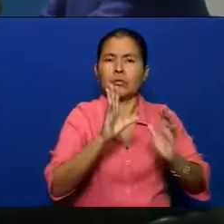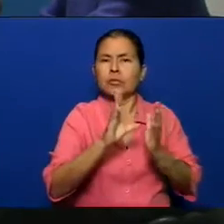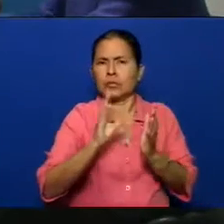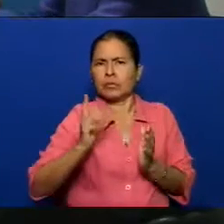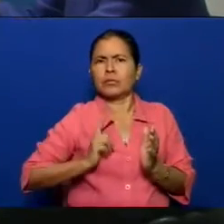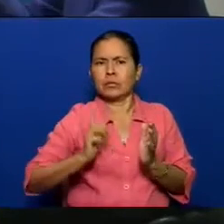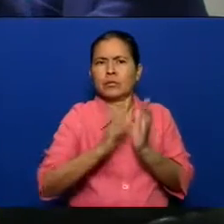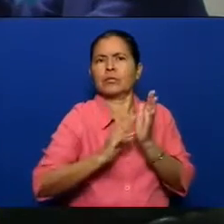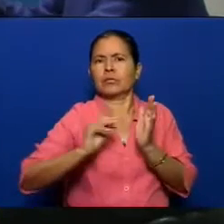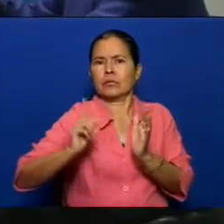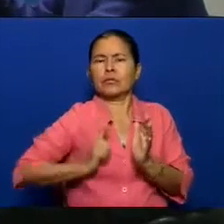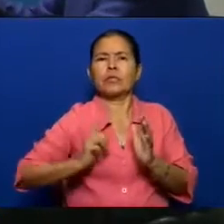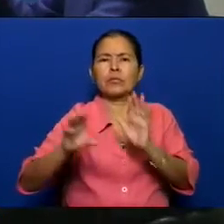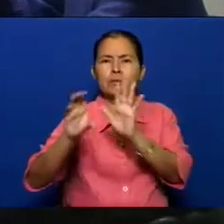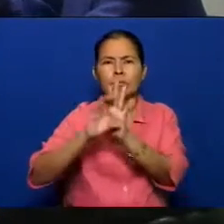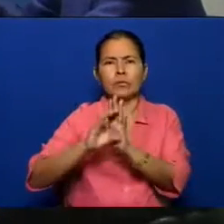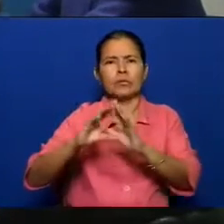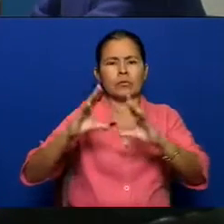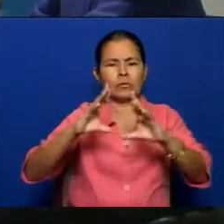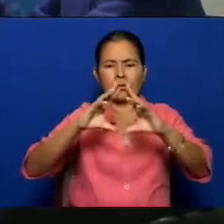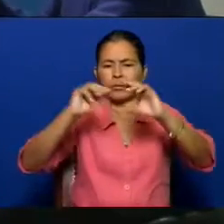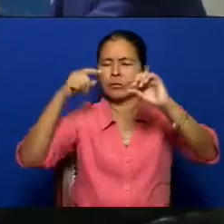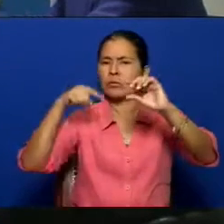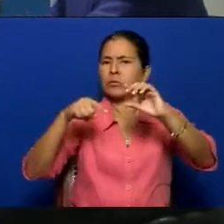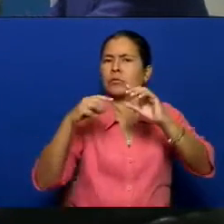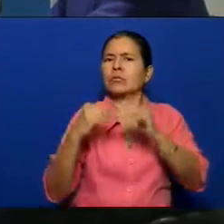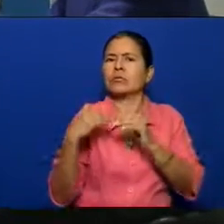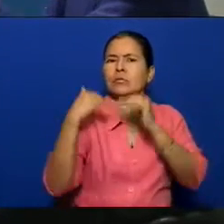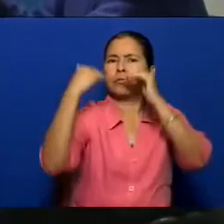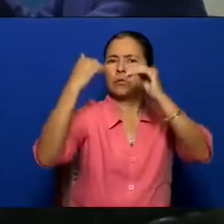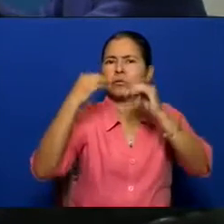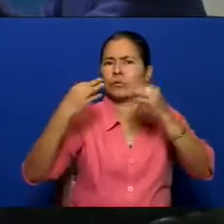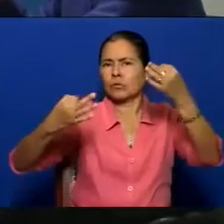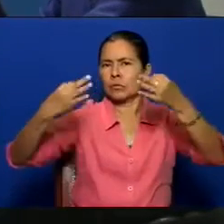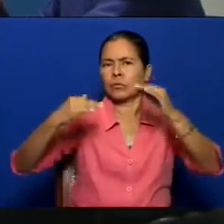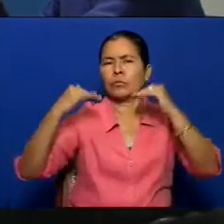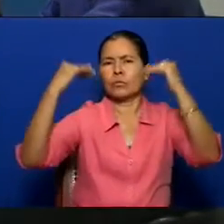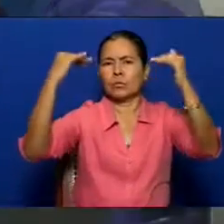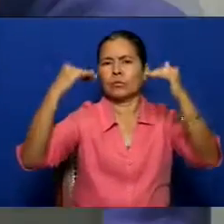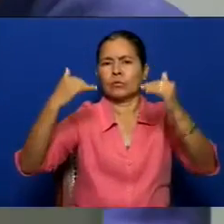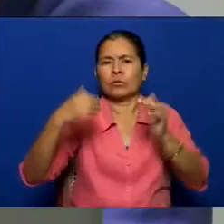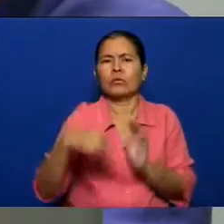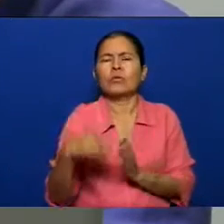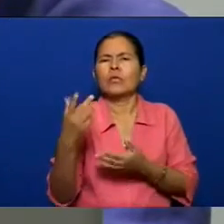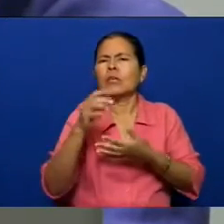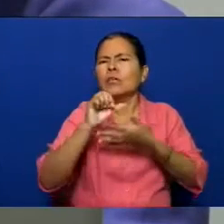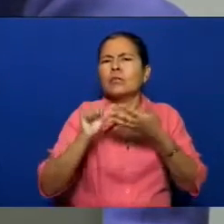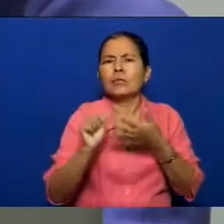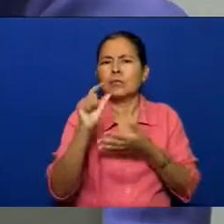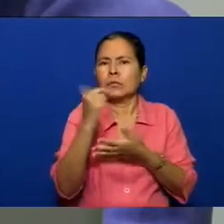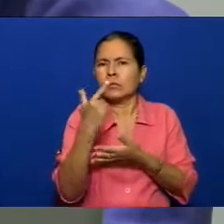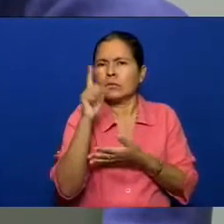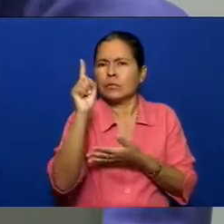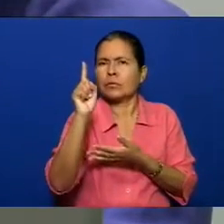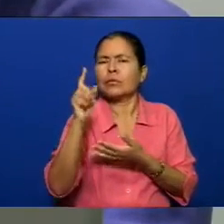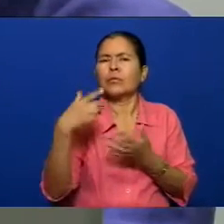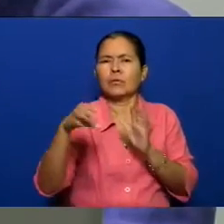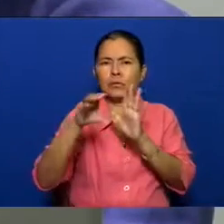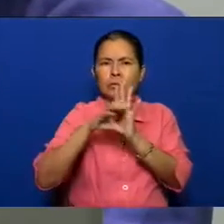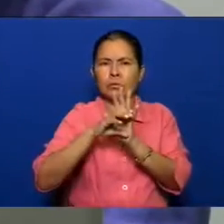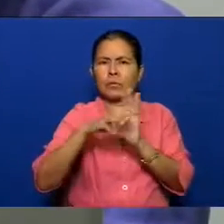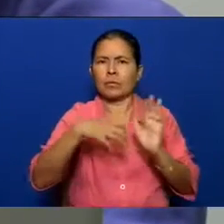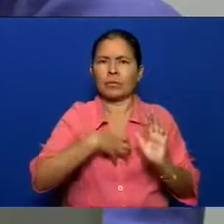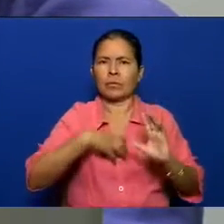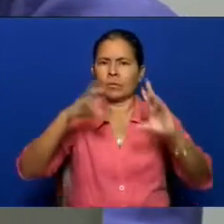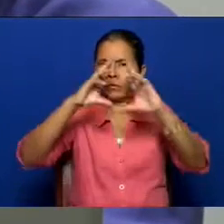adolescencia en Nicaragua están en la cúspide del ordenamiento jurídico, se reconoce en el artículo 71 de la Constitución, lo